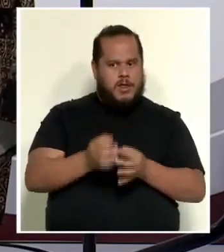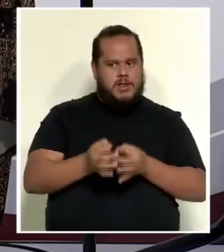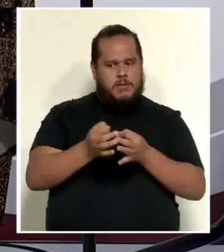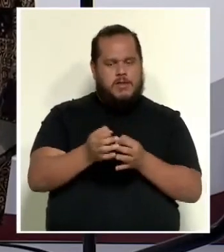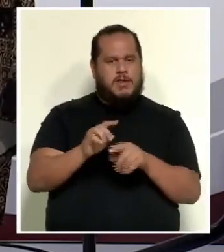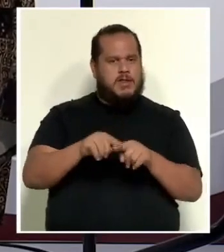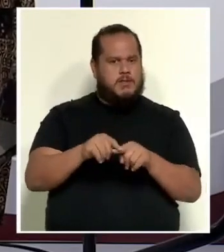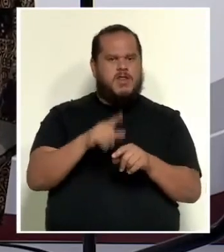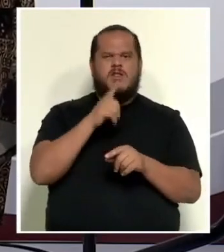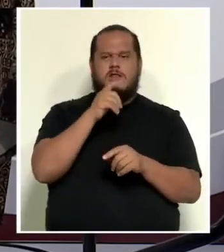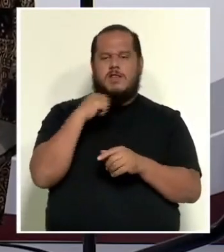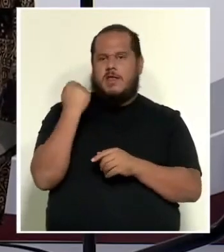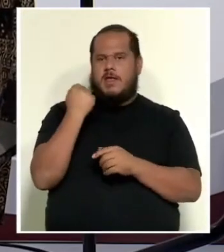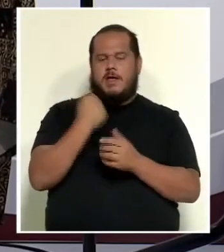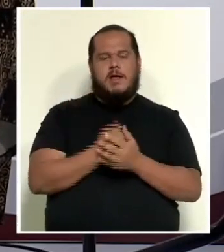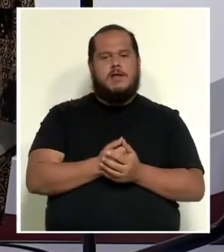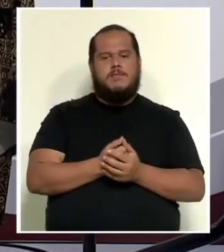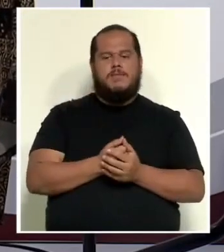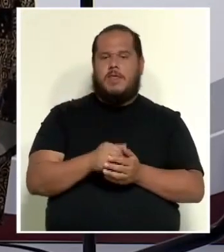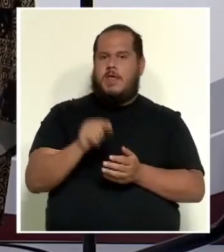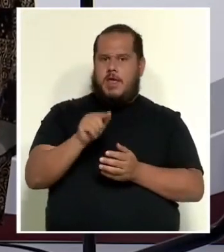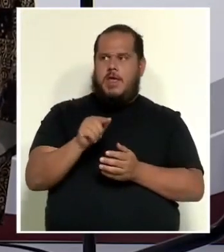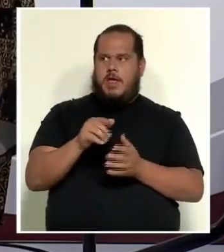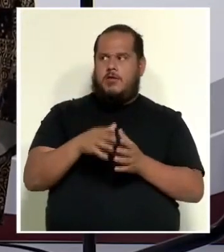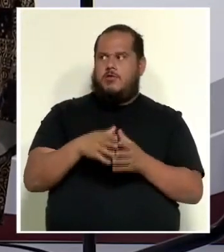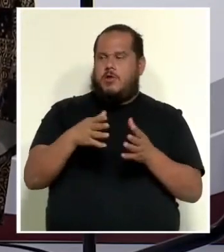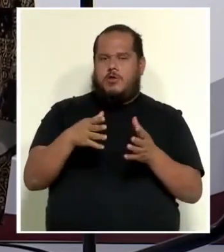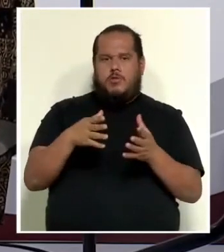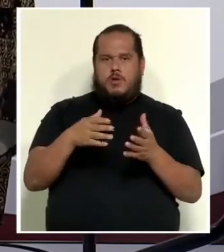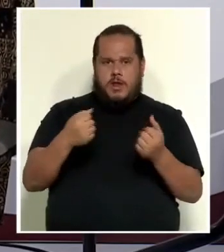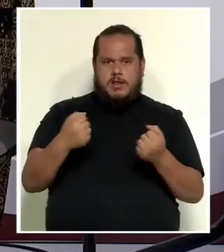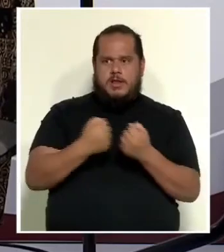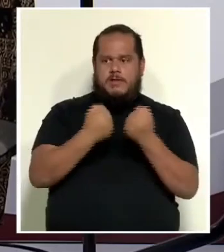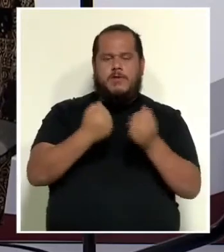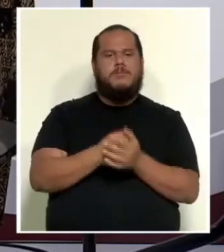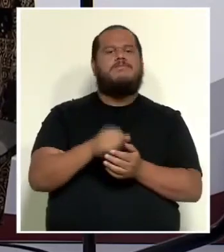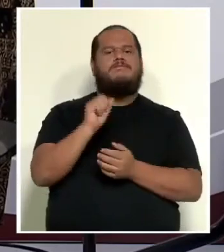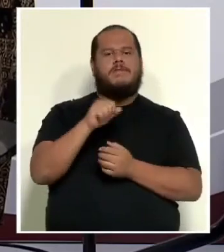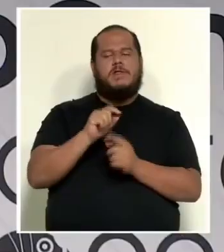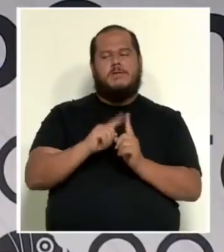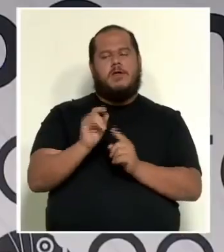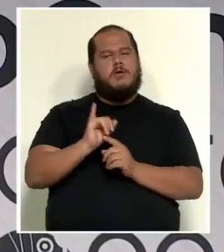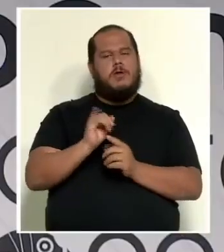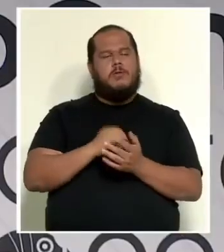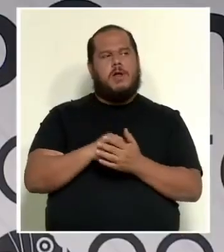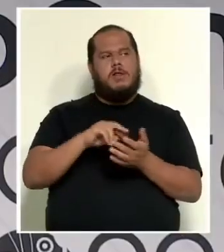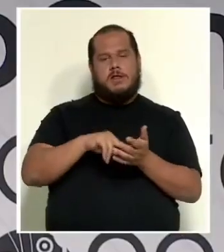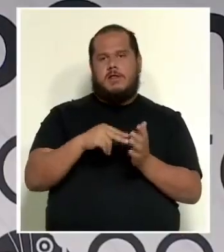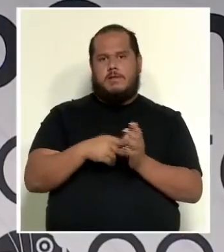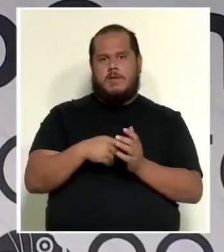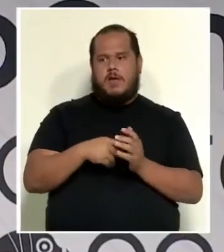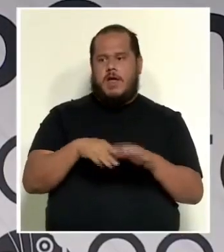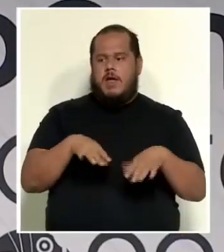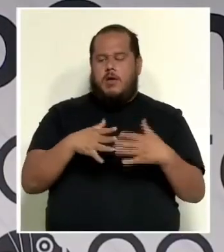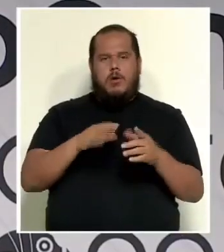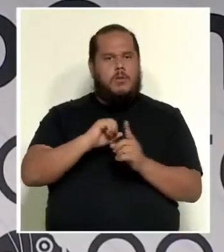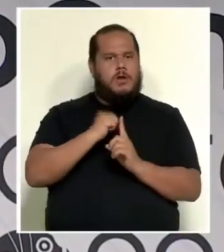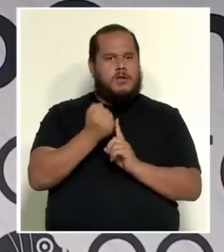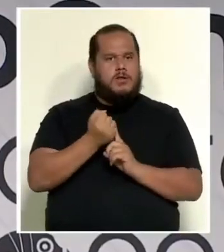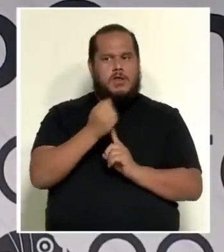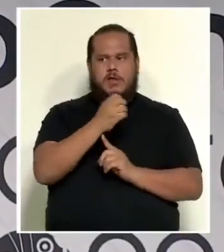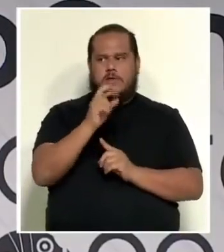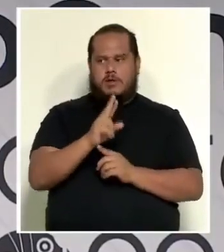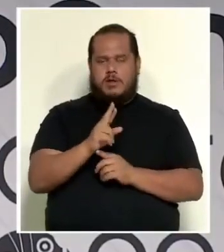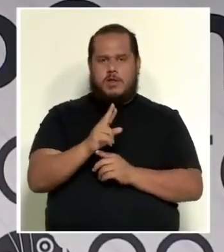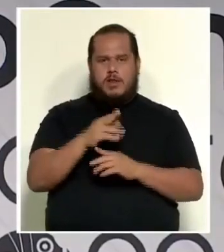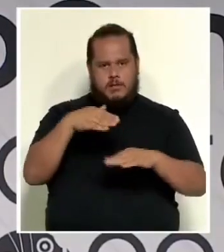dependiendo de quién gane, esto es un gran desafío. Sí, pero también implica, por ejemplo, cómo la sociedad costarricense